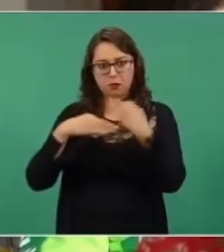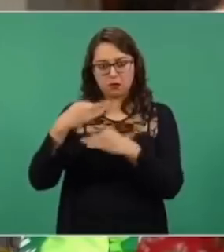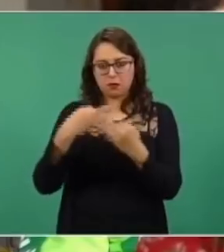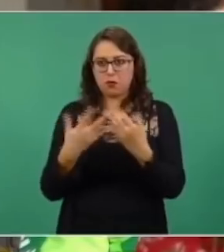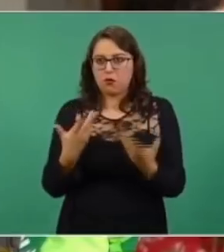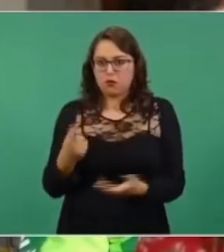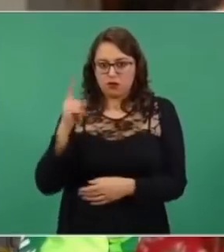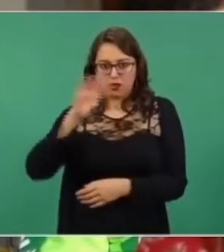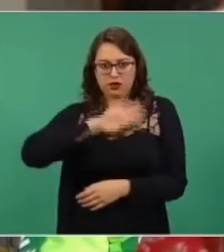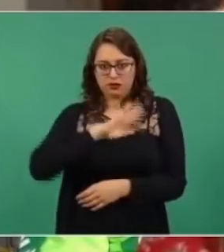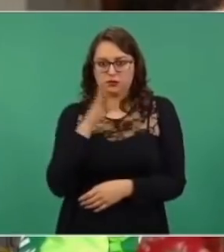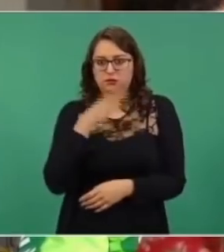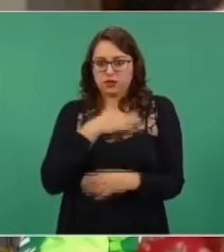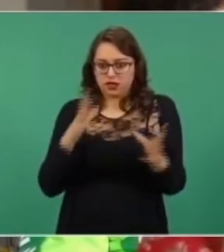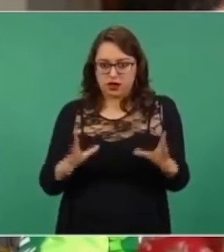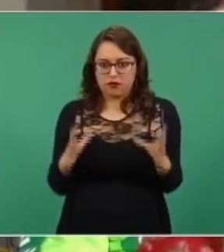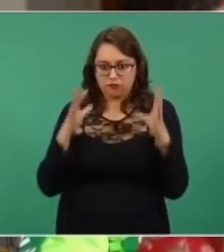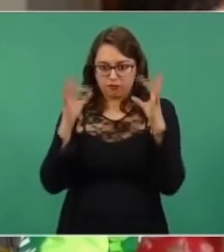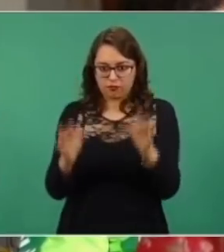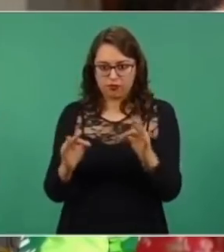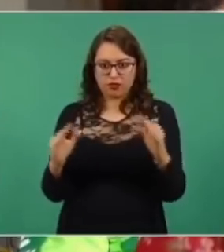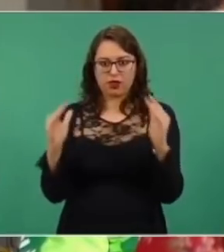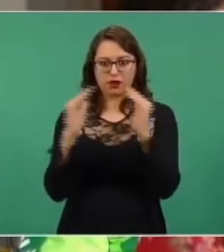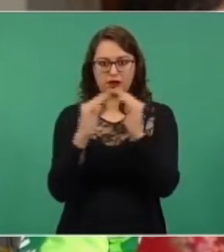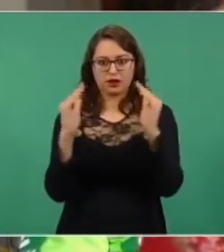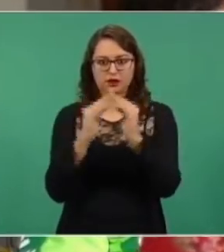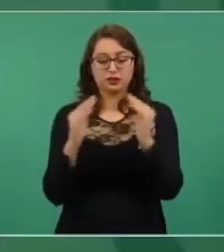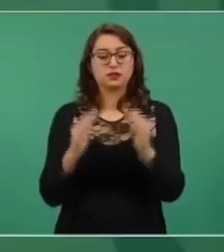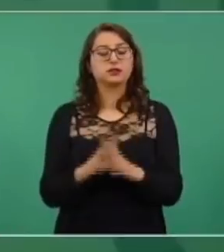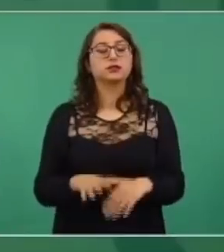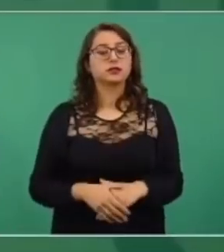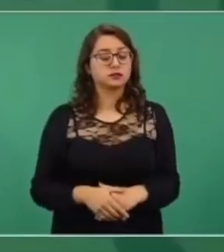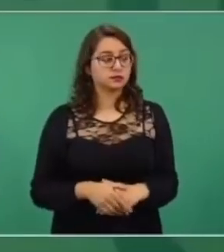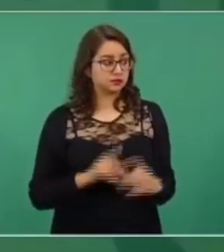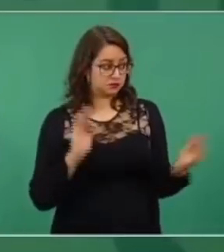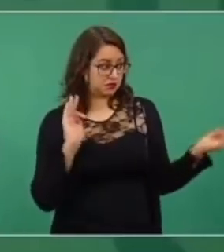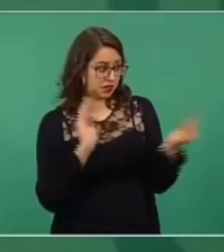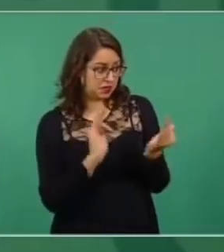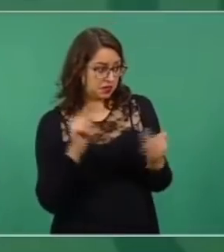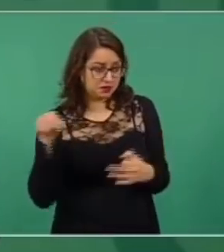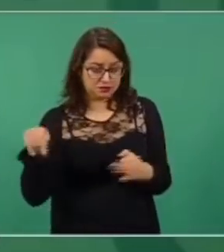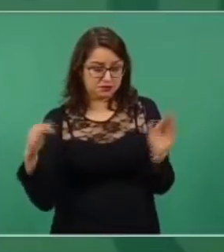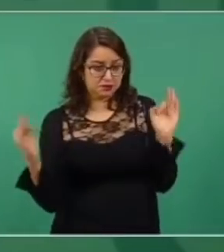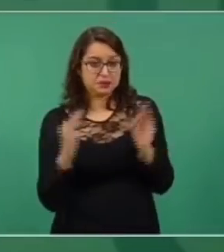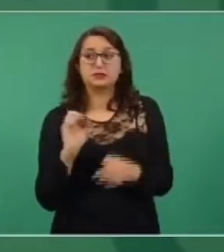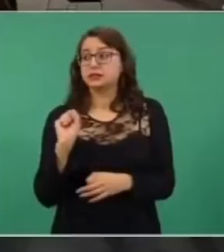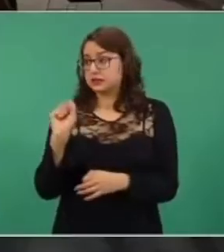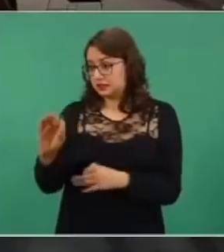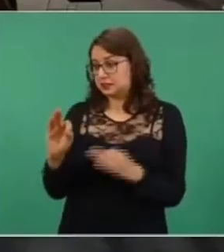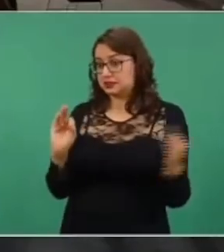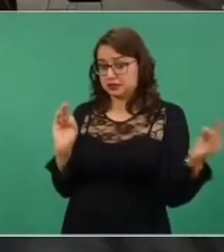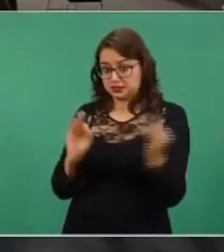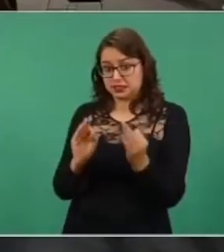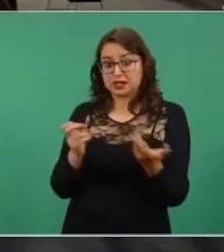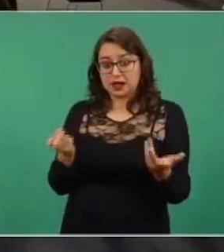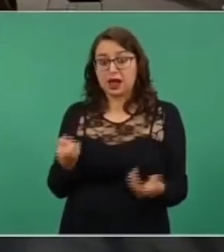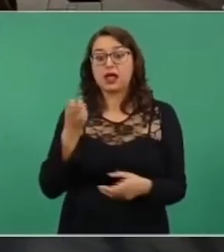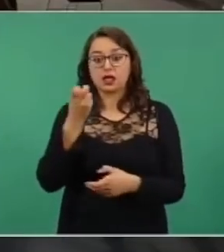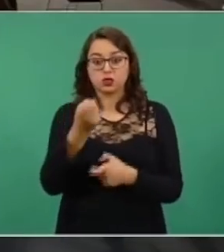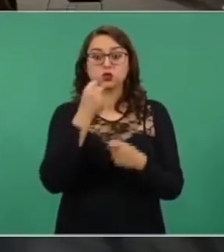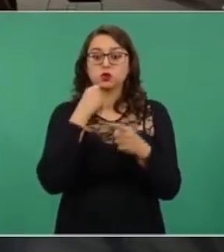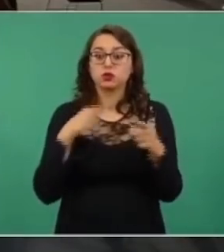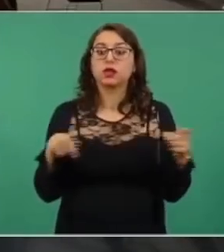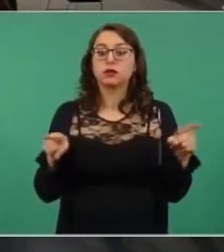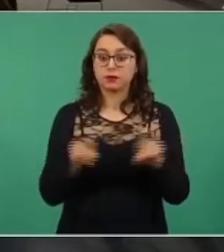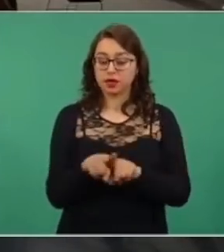España tuviera la Casa de España en México. Entonces, aquí está cerca, sí, y bueno, pues fue en reciprocidad y creo